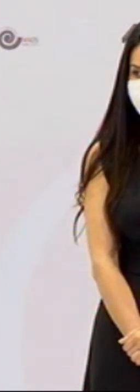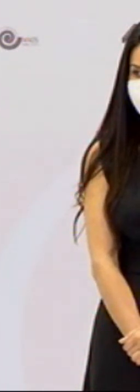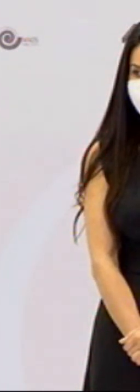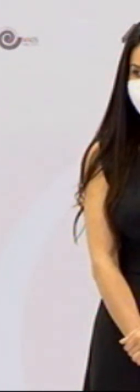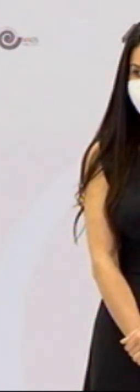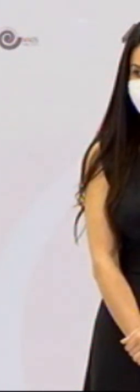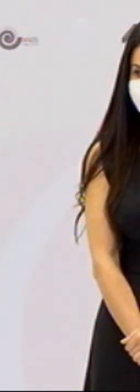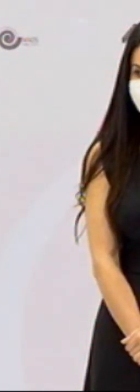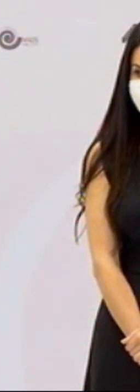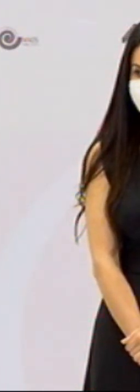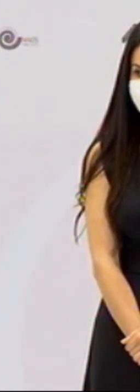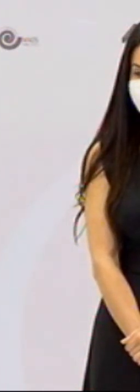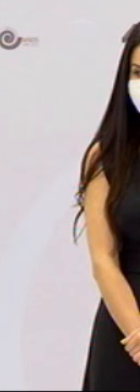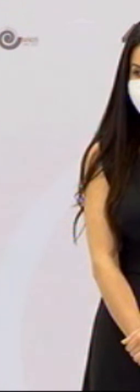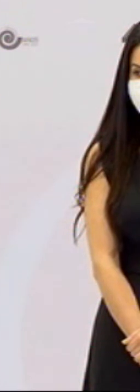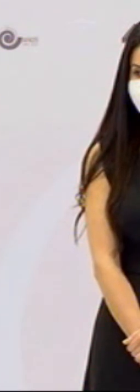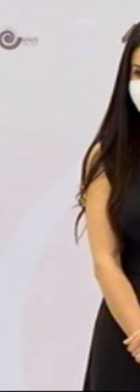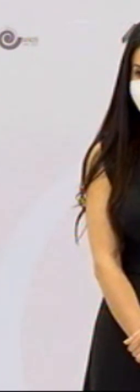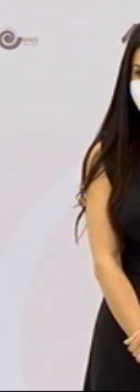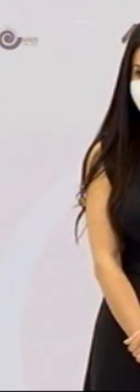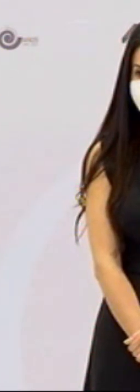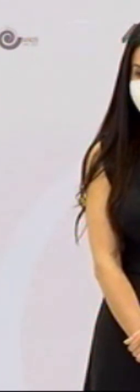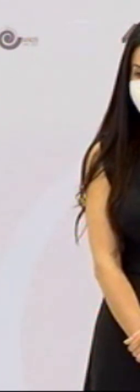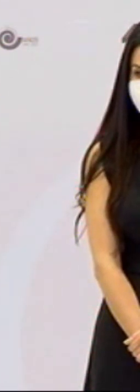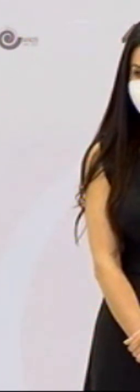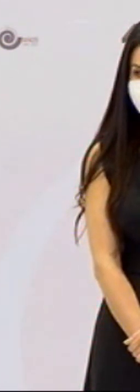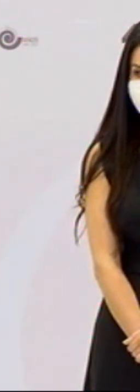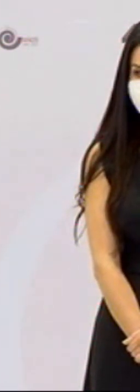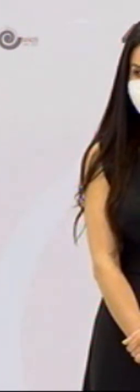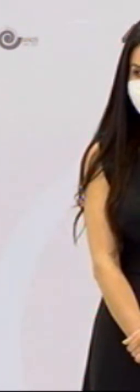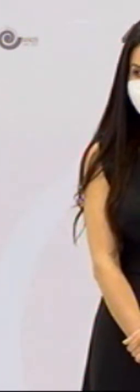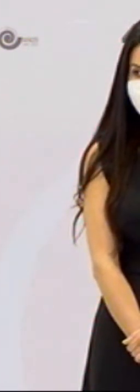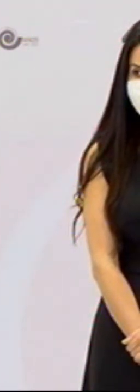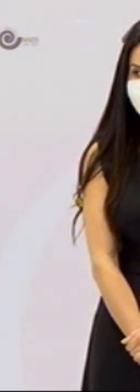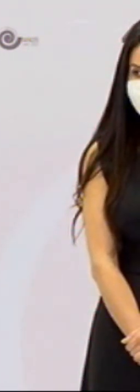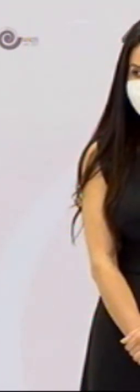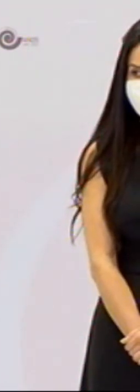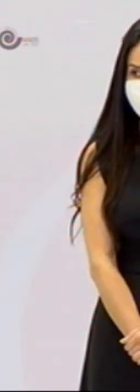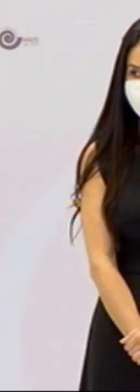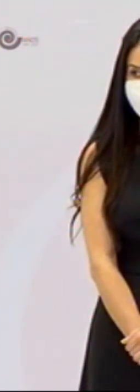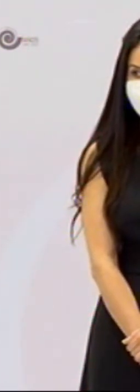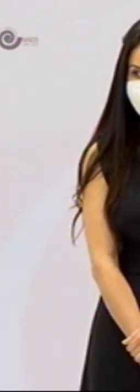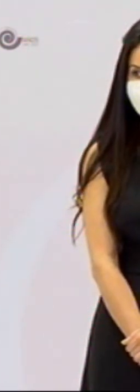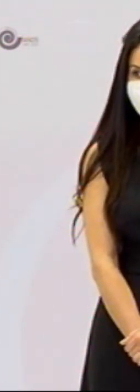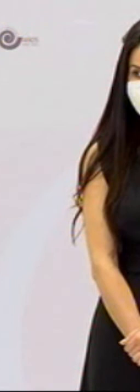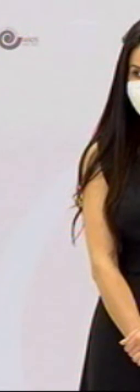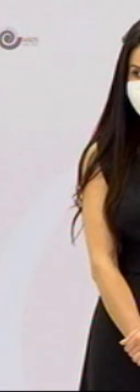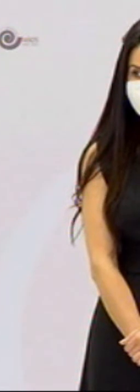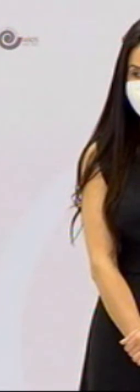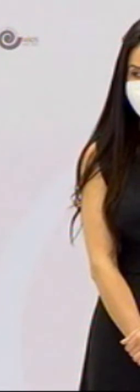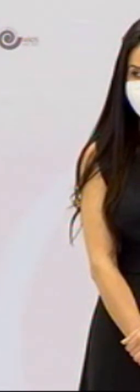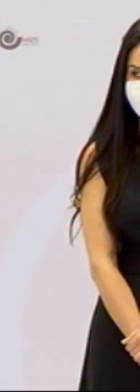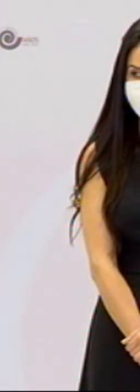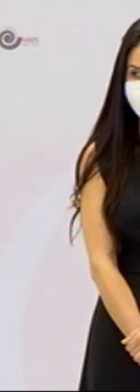comunidades autónomas del norte de nuestro país, que tienen un modelo en este sentido. Pero